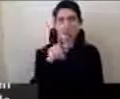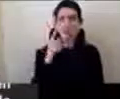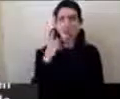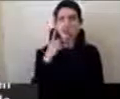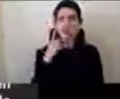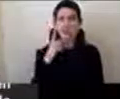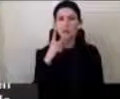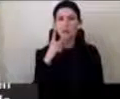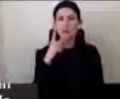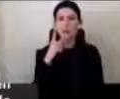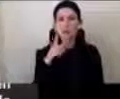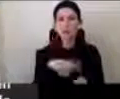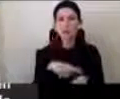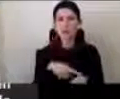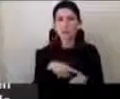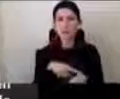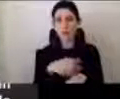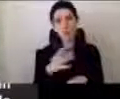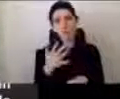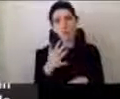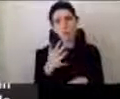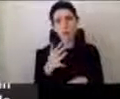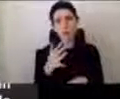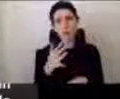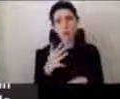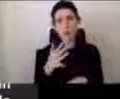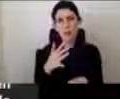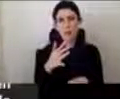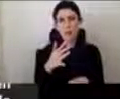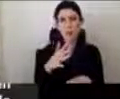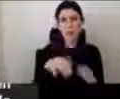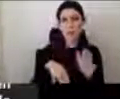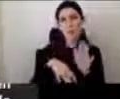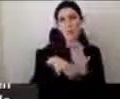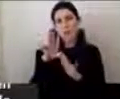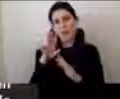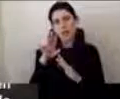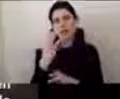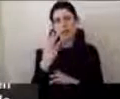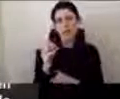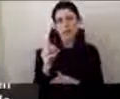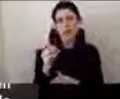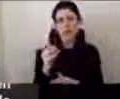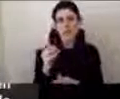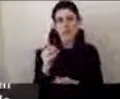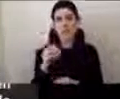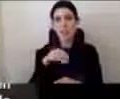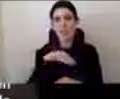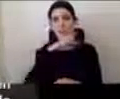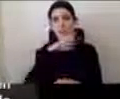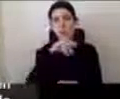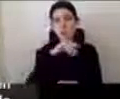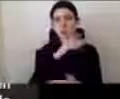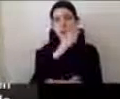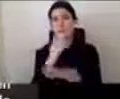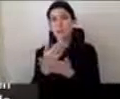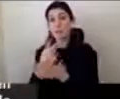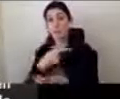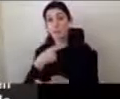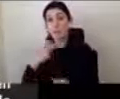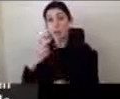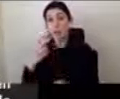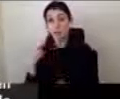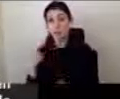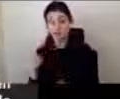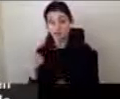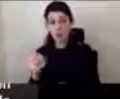duración es superior a los que ya les he presentado, es entre los 30 y los 120 minutos. Sus mecánicas se basan